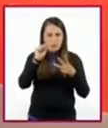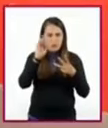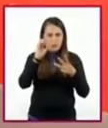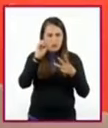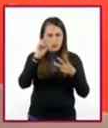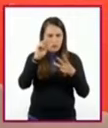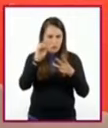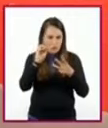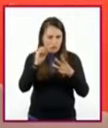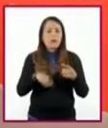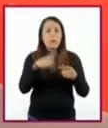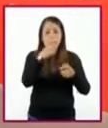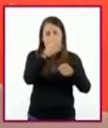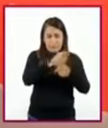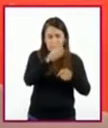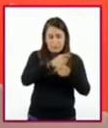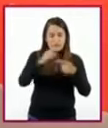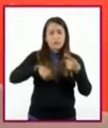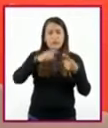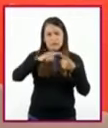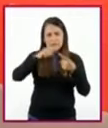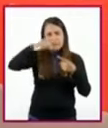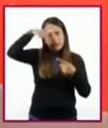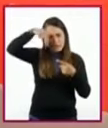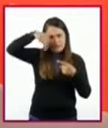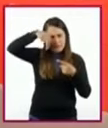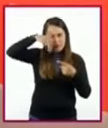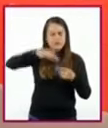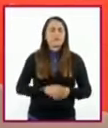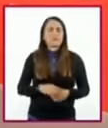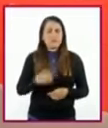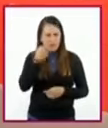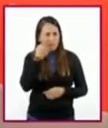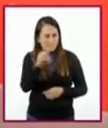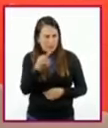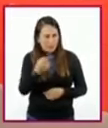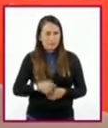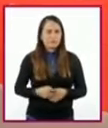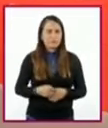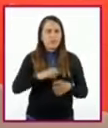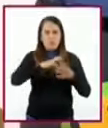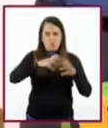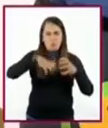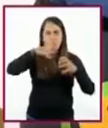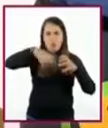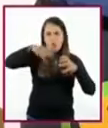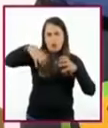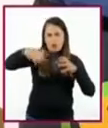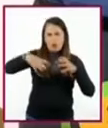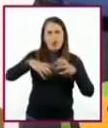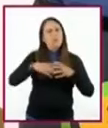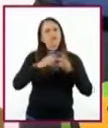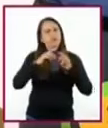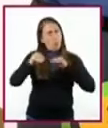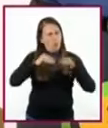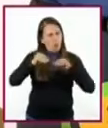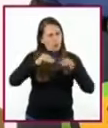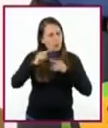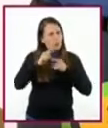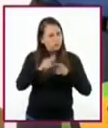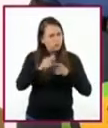Empecemos con el ciclo del nitrógeno. Si ustedes observan, cada molécula está en movimiento y cumple una